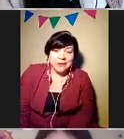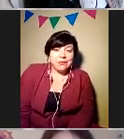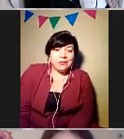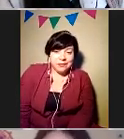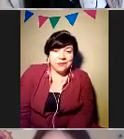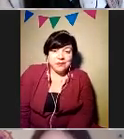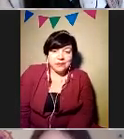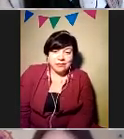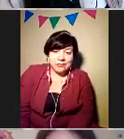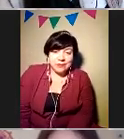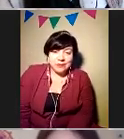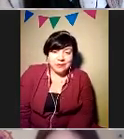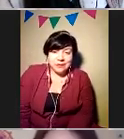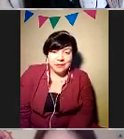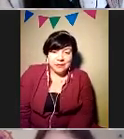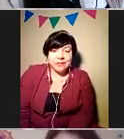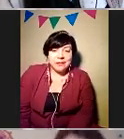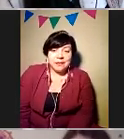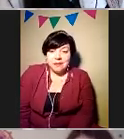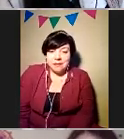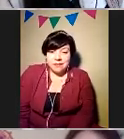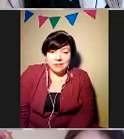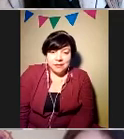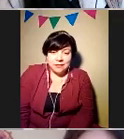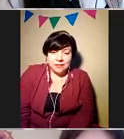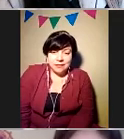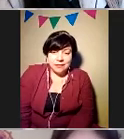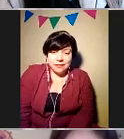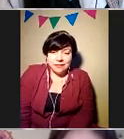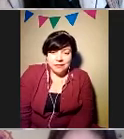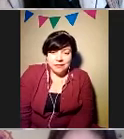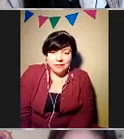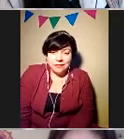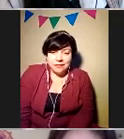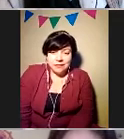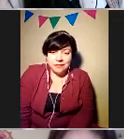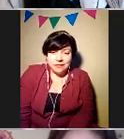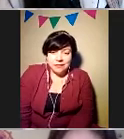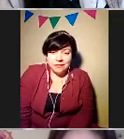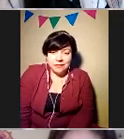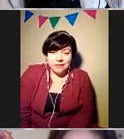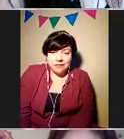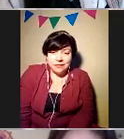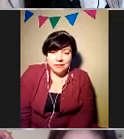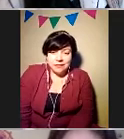no someten animales, pero en París sí lo están sometiendo en su laboratorio.